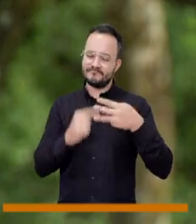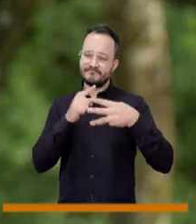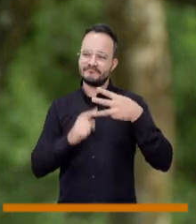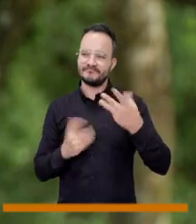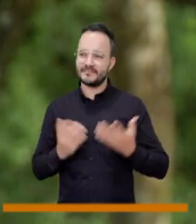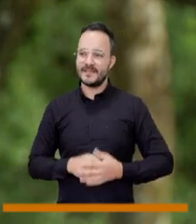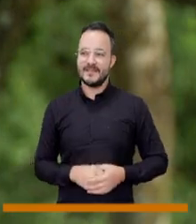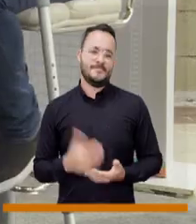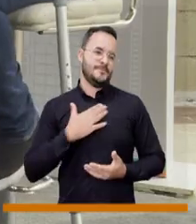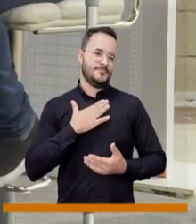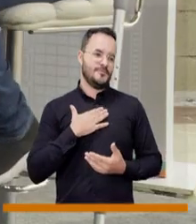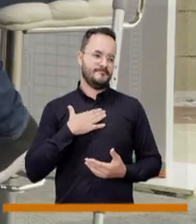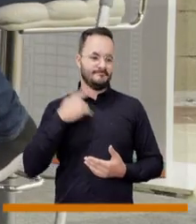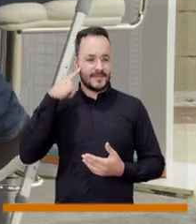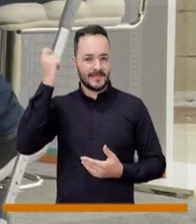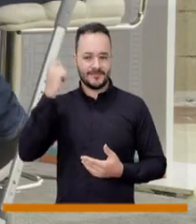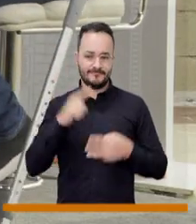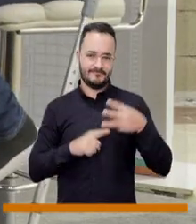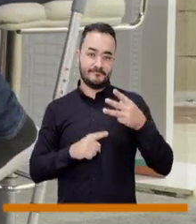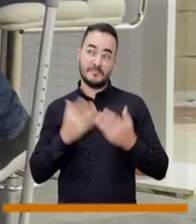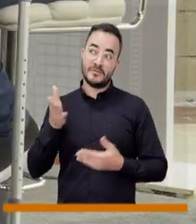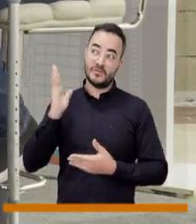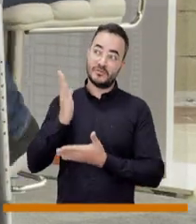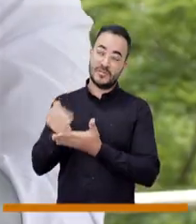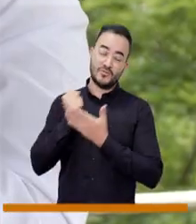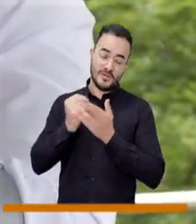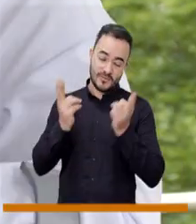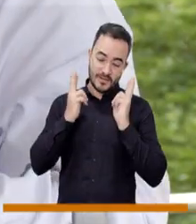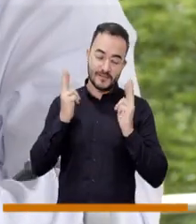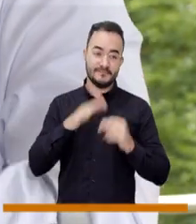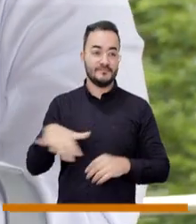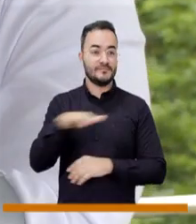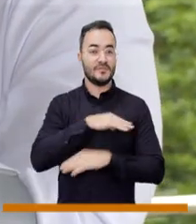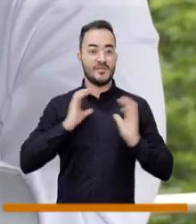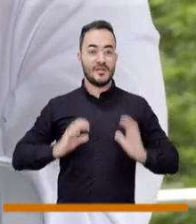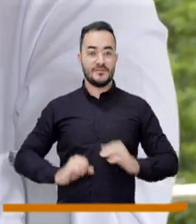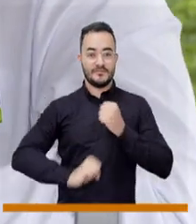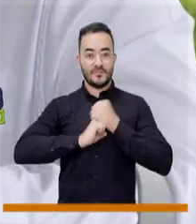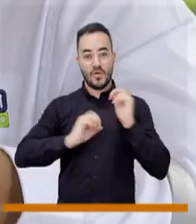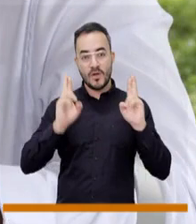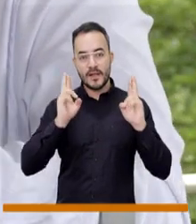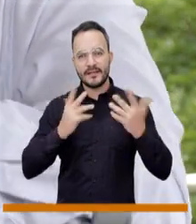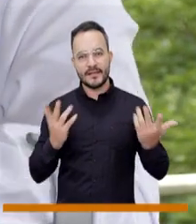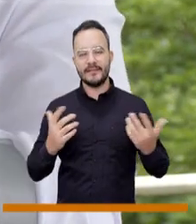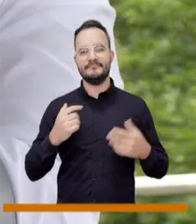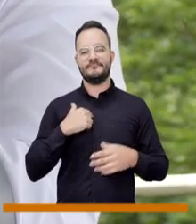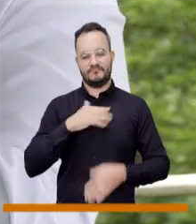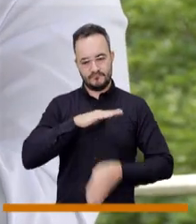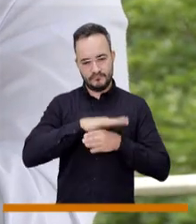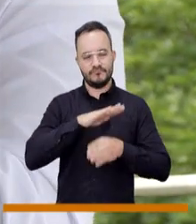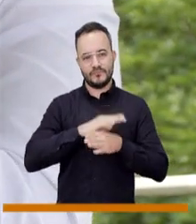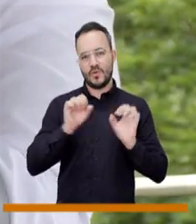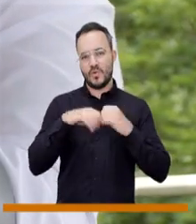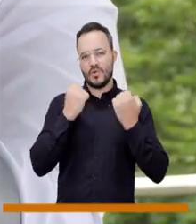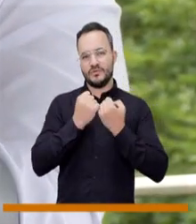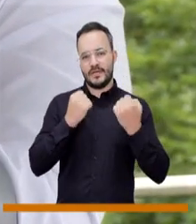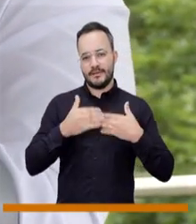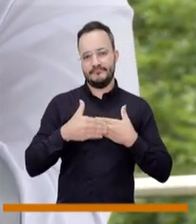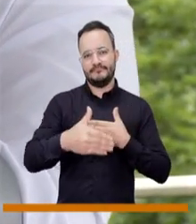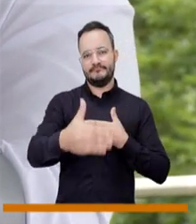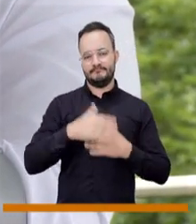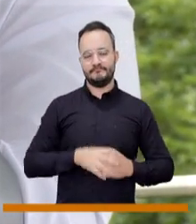bueno, sus banderas. Tengo 3 retos gigantes con la ayuda de Dios y el apoyo de todos los ciudadanos continuar en el próximo periodo como concejal de